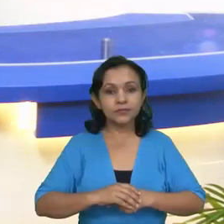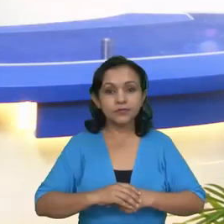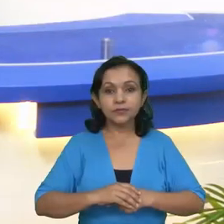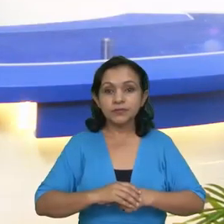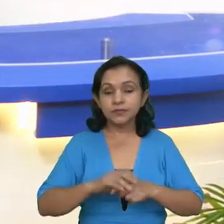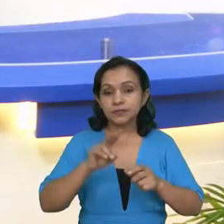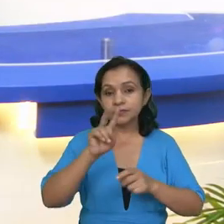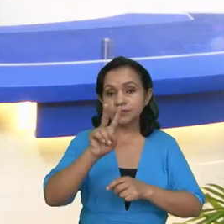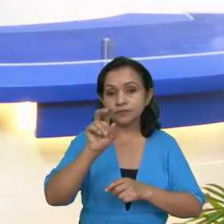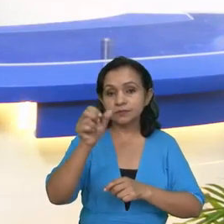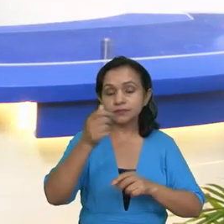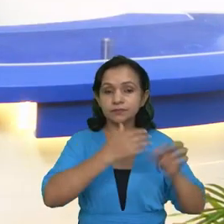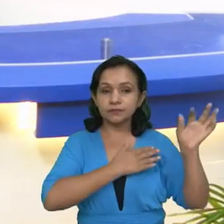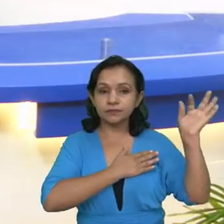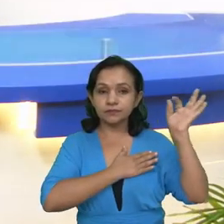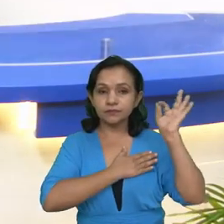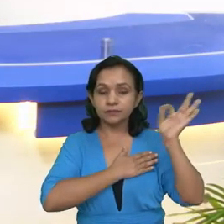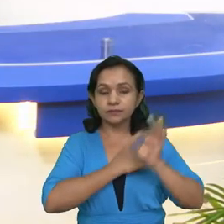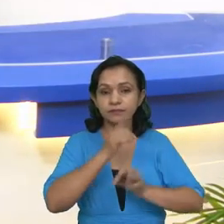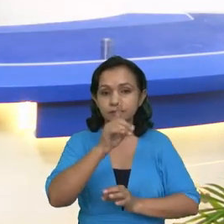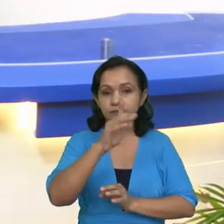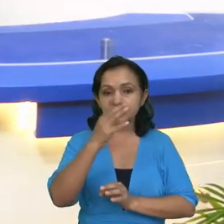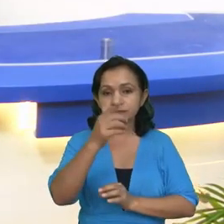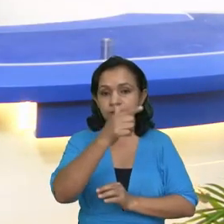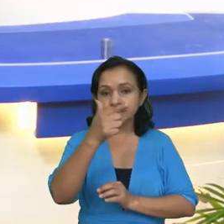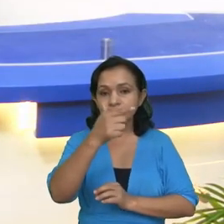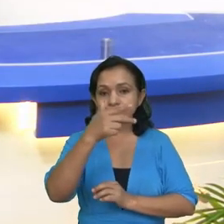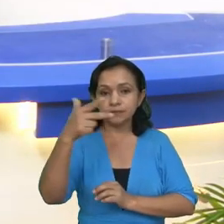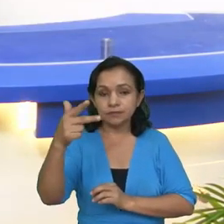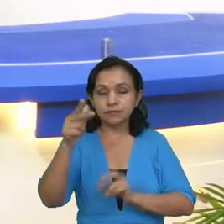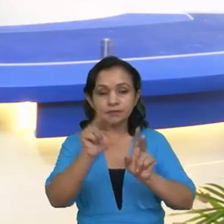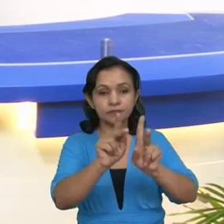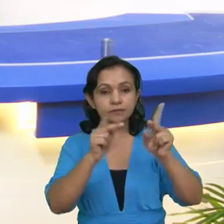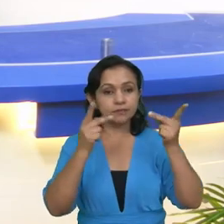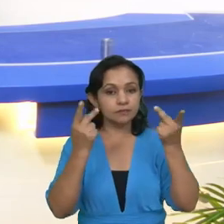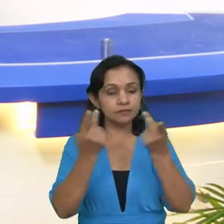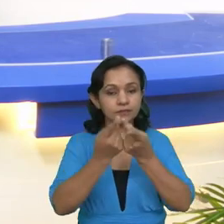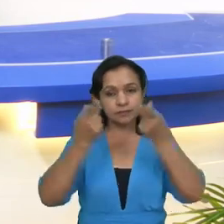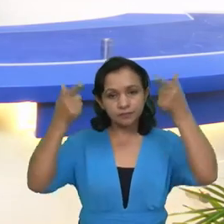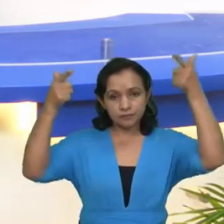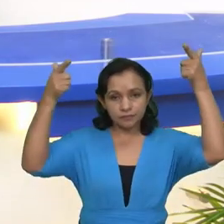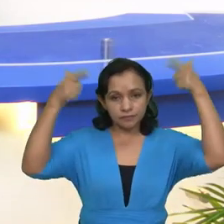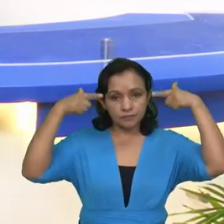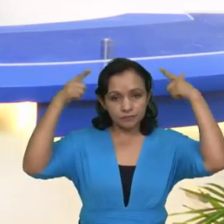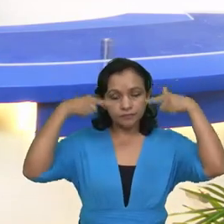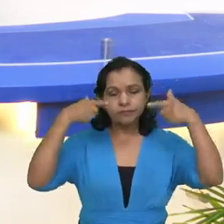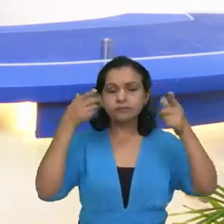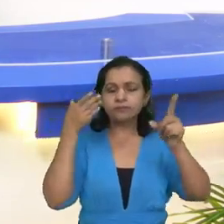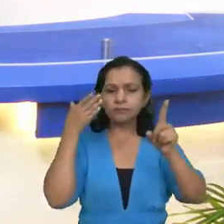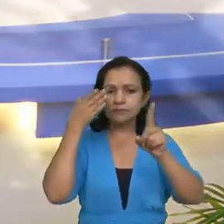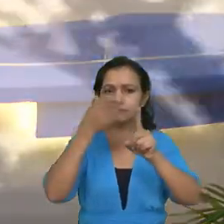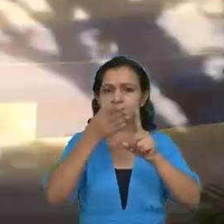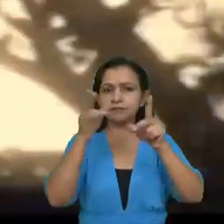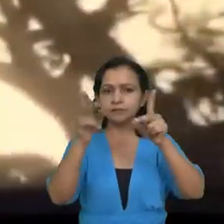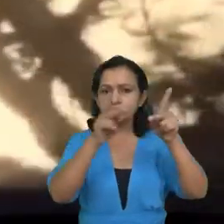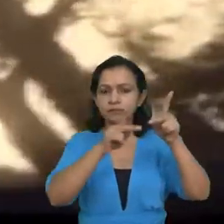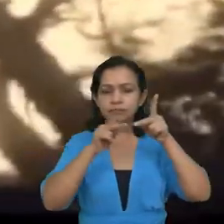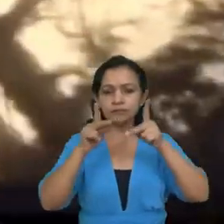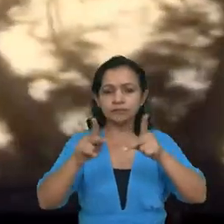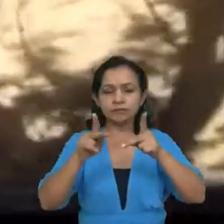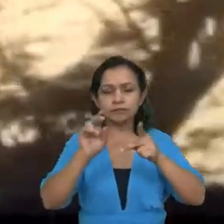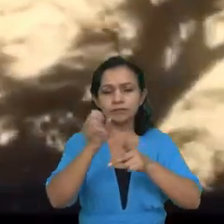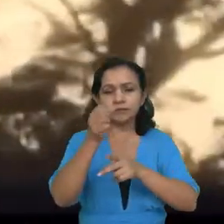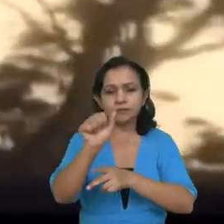el 26 de febrero de 1978 el pueblo heroico de más allá fue testigo de la gesta heroica de los